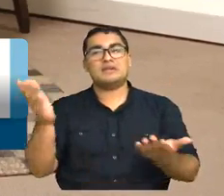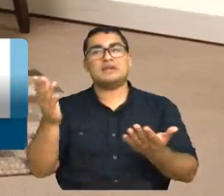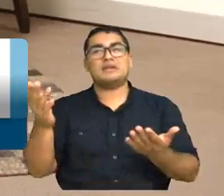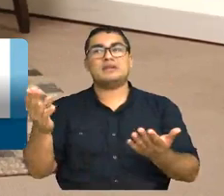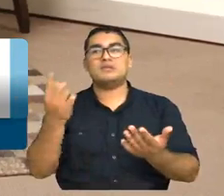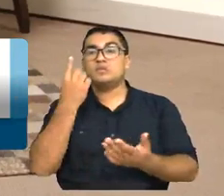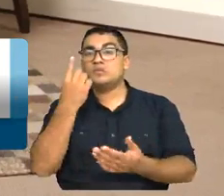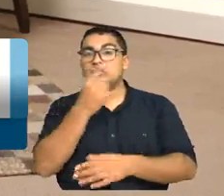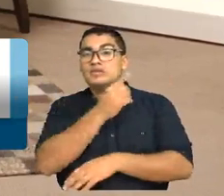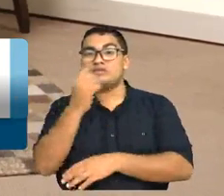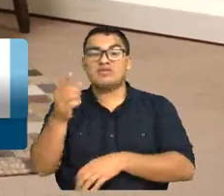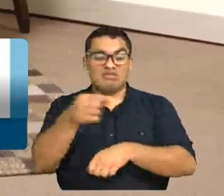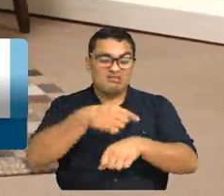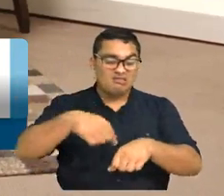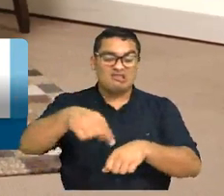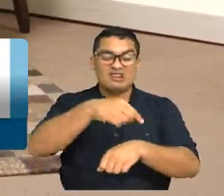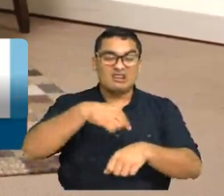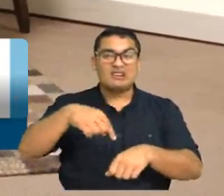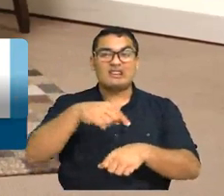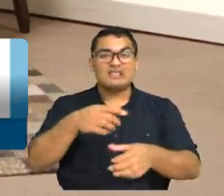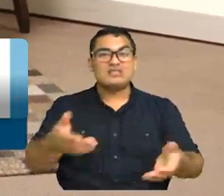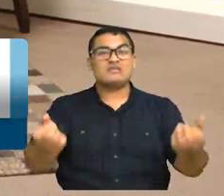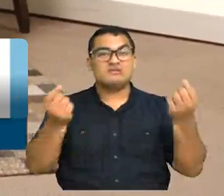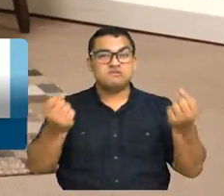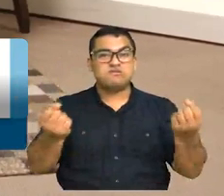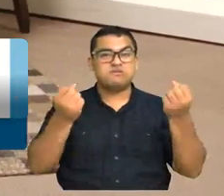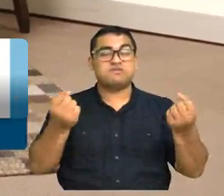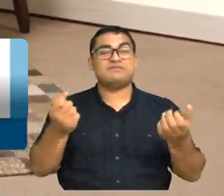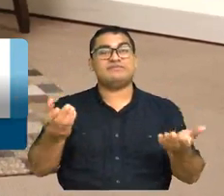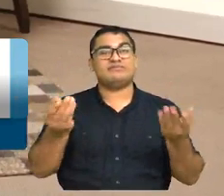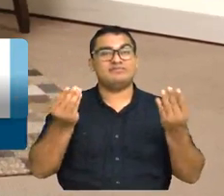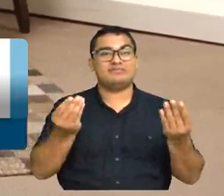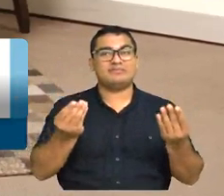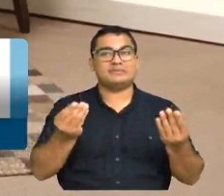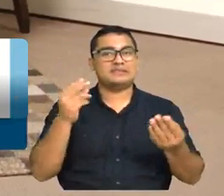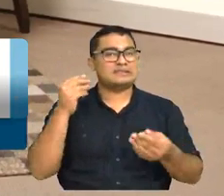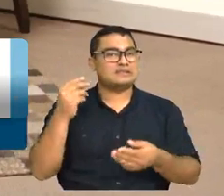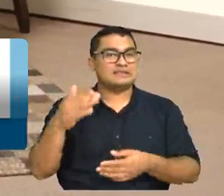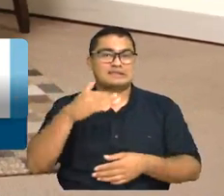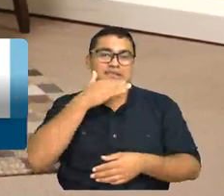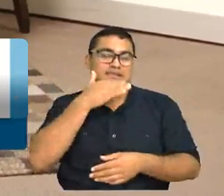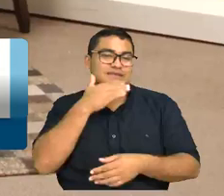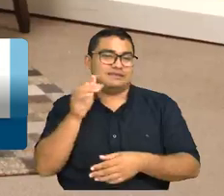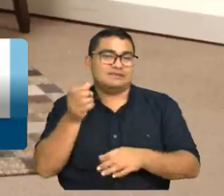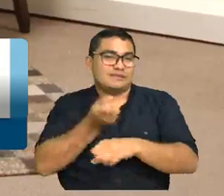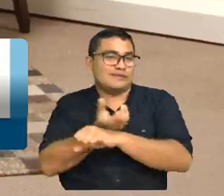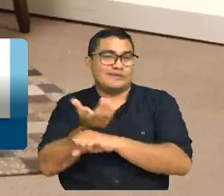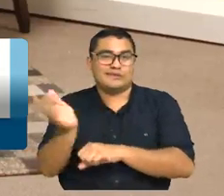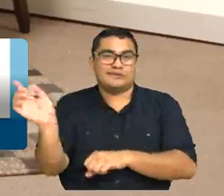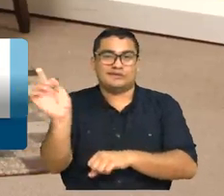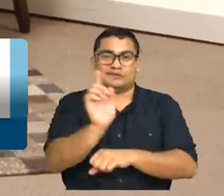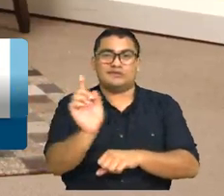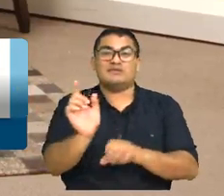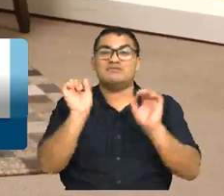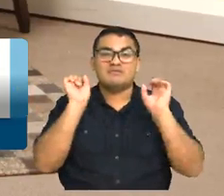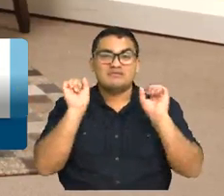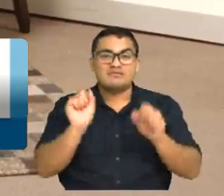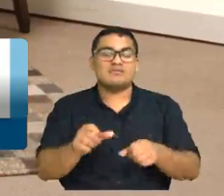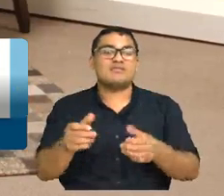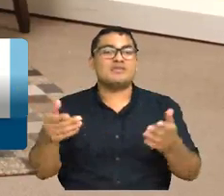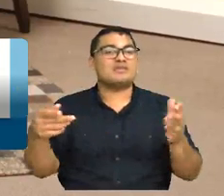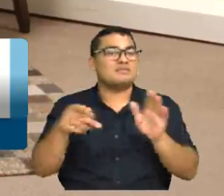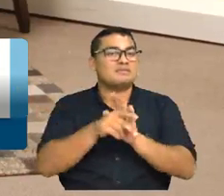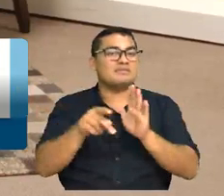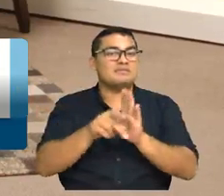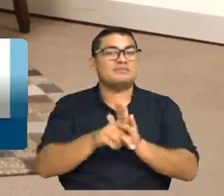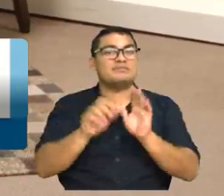en un solo día? Sí, esa es una rutina, eso, sí, es una rutina excesiva que no es recomendada y puede llevar muchas consecuencias